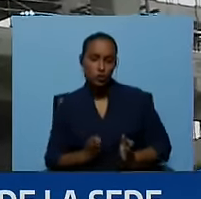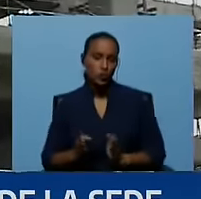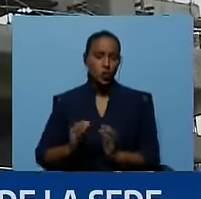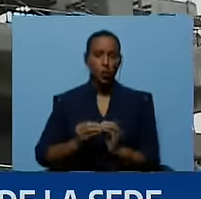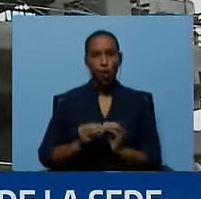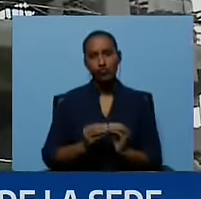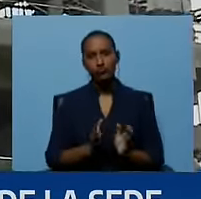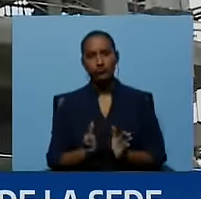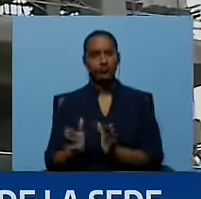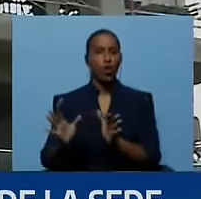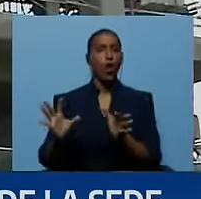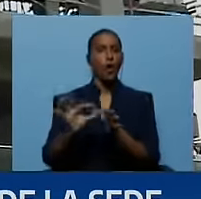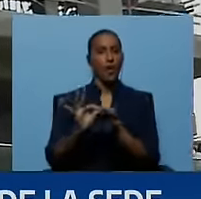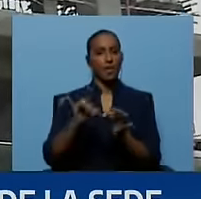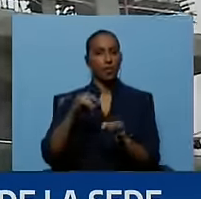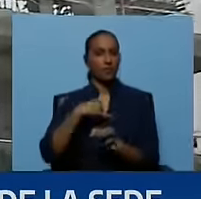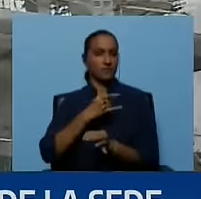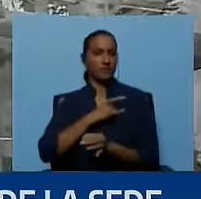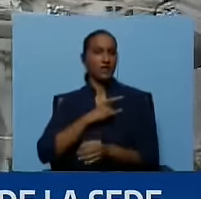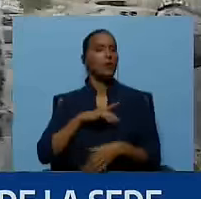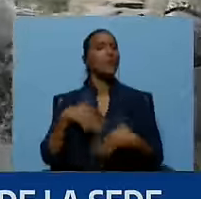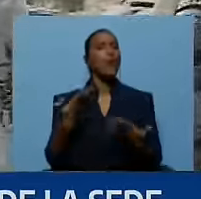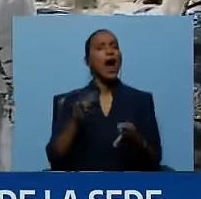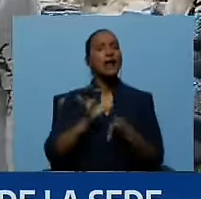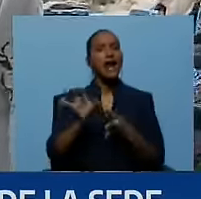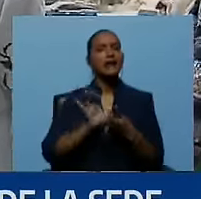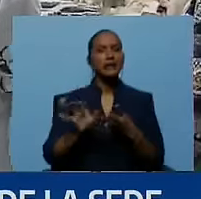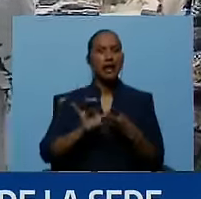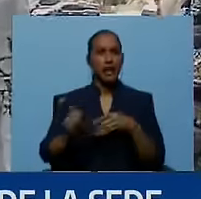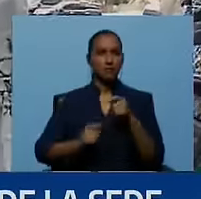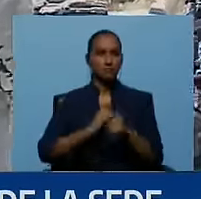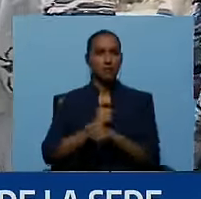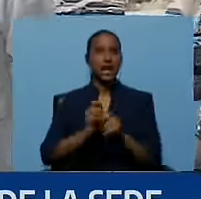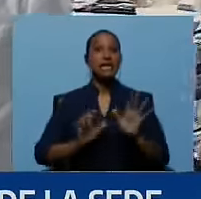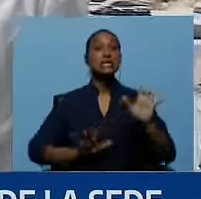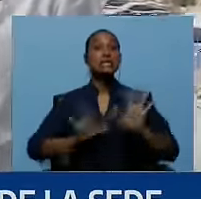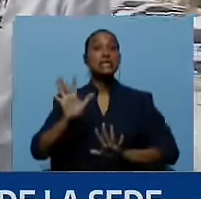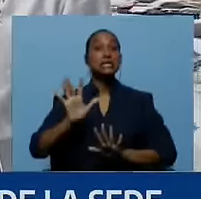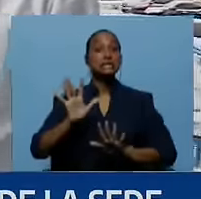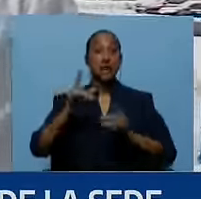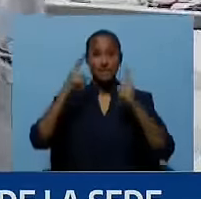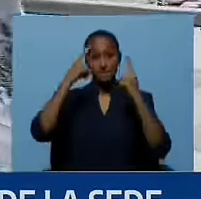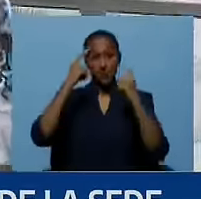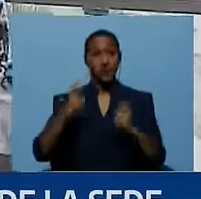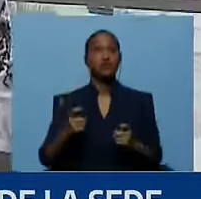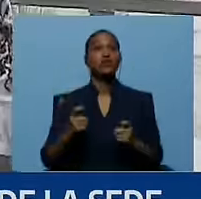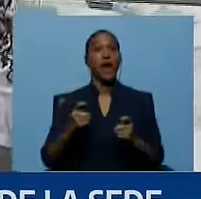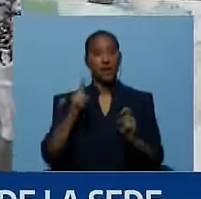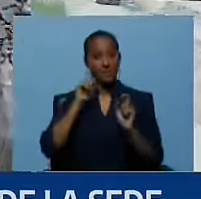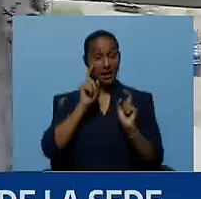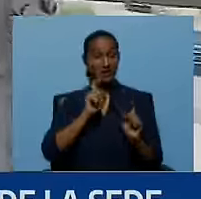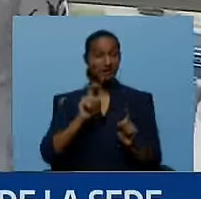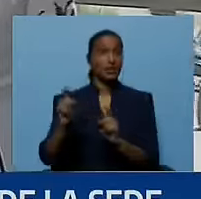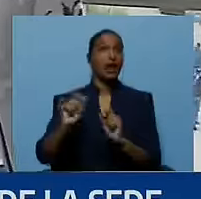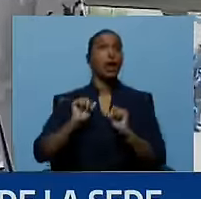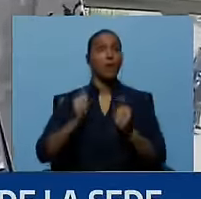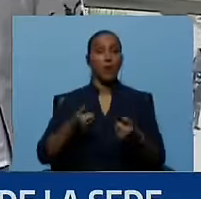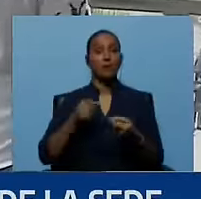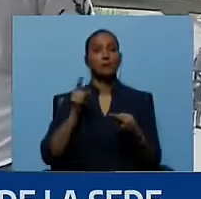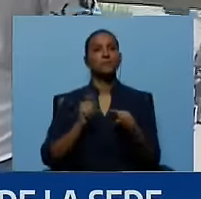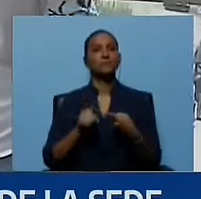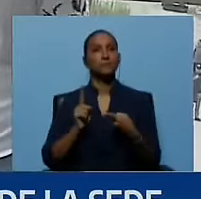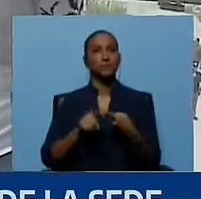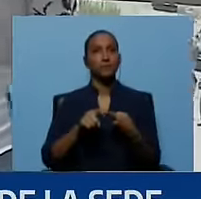qué materias se verían aquí, por ejemplo? Tenemos 15 carreras, presidente, programadas para desarrollar aquí. Voy a comenzar por las primeras